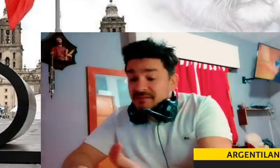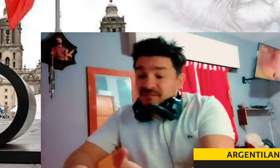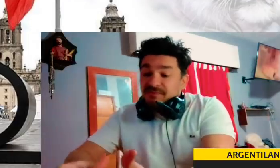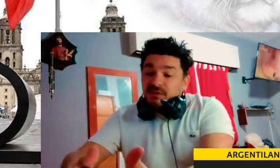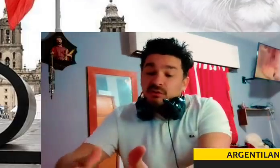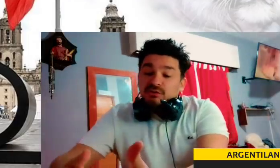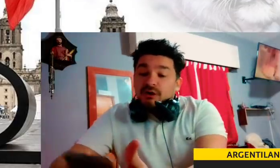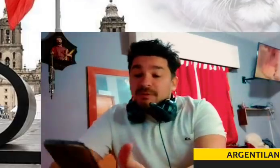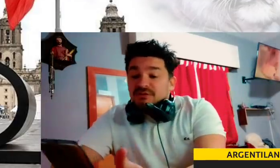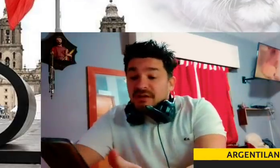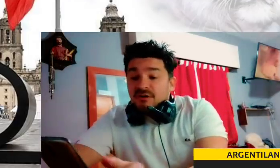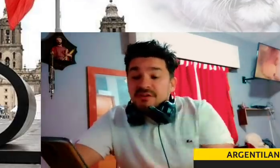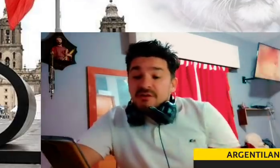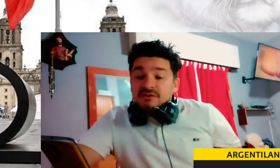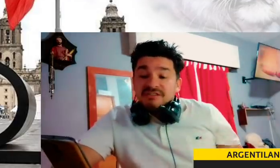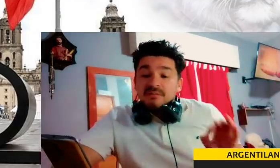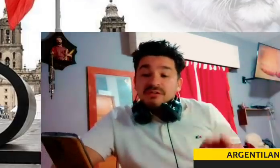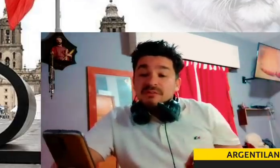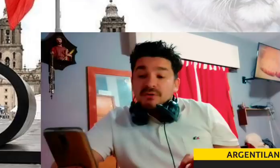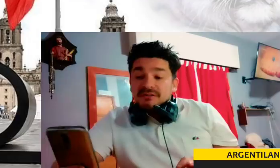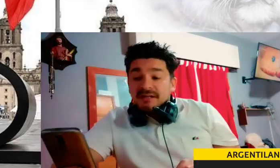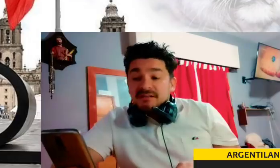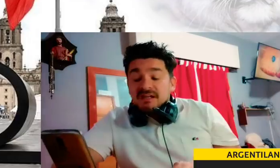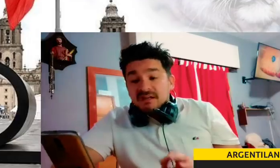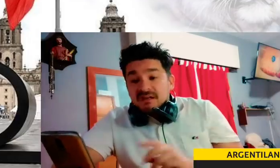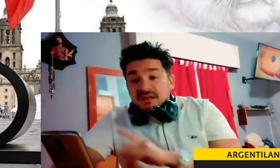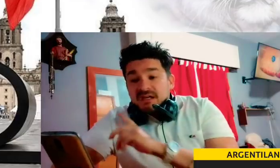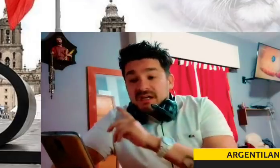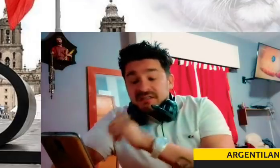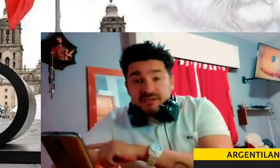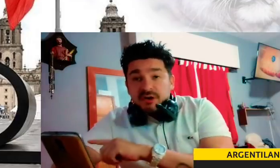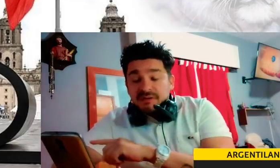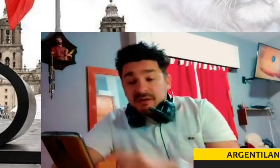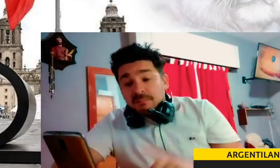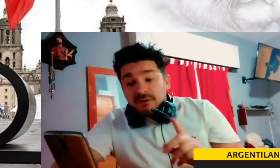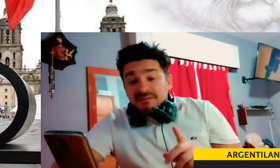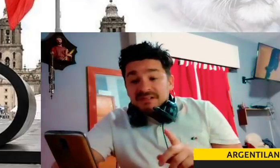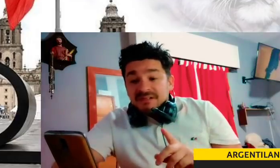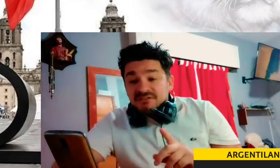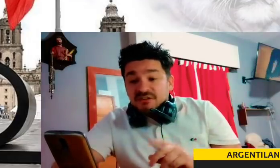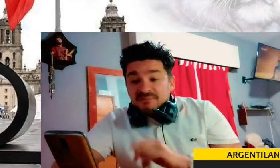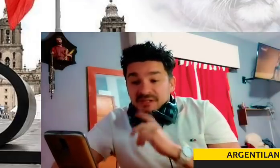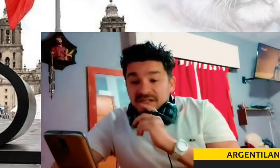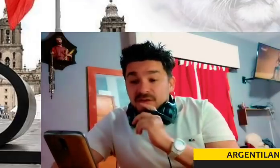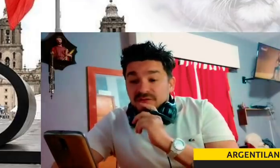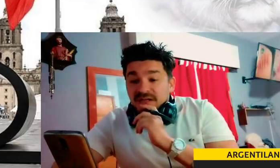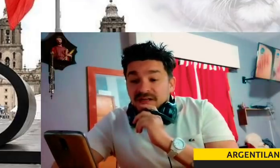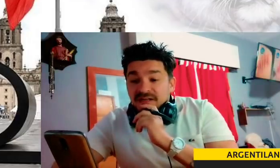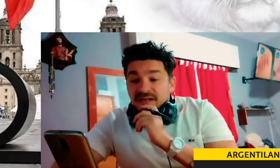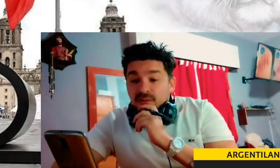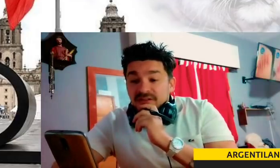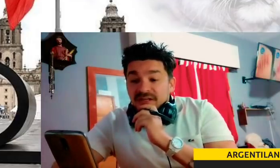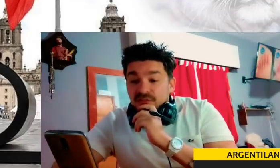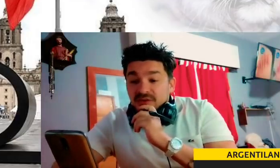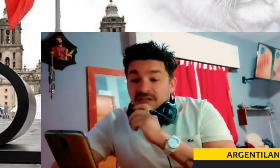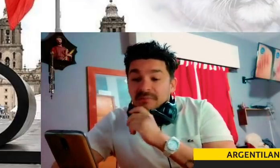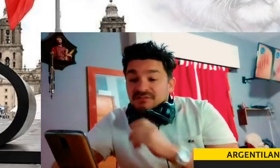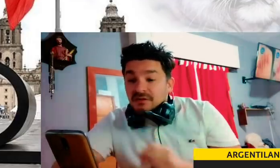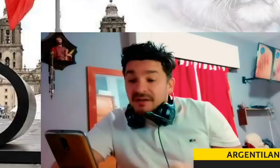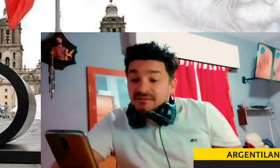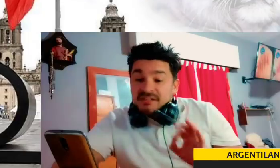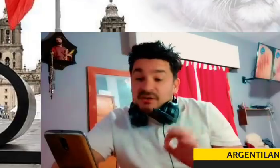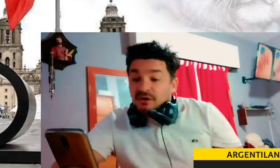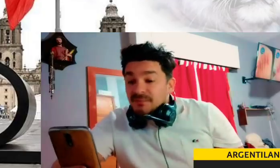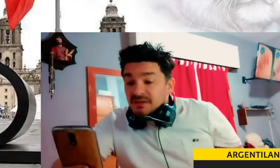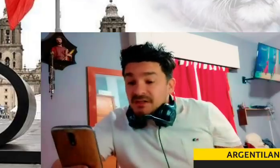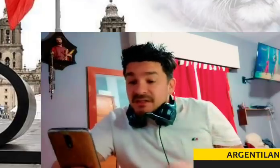Marcelo Ebrard junto a López Obrador dieron una noticia muy importante, tengo el video, pero antes de eso quería contarles que en la cuenta de Twitter